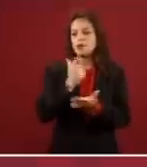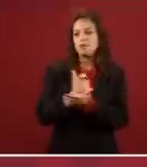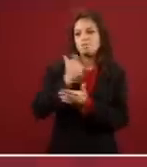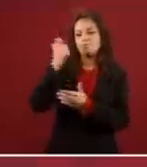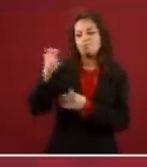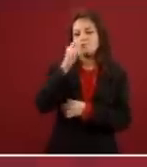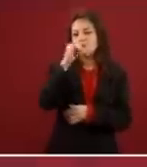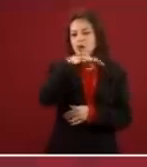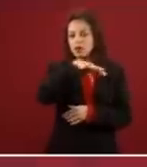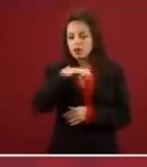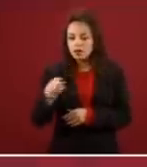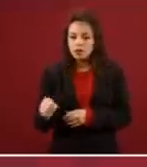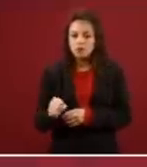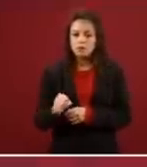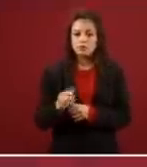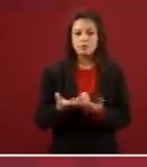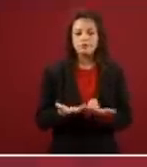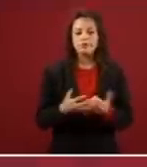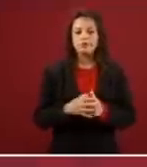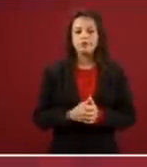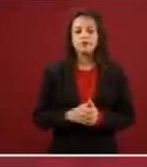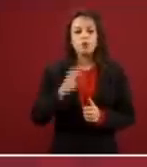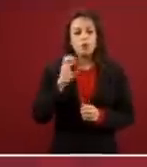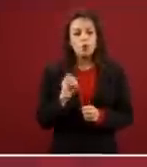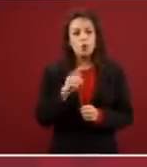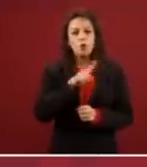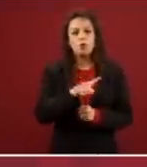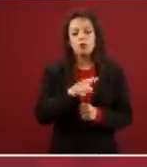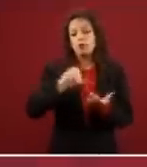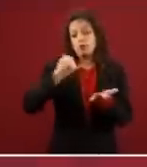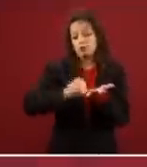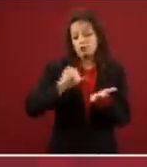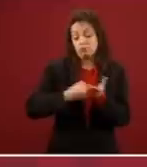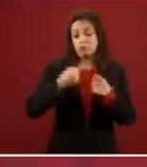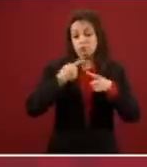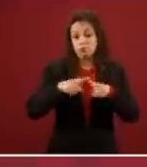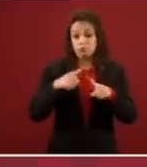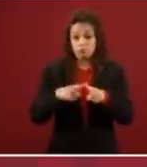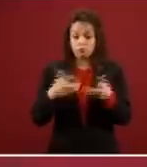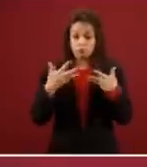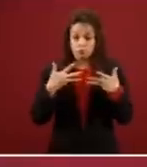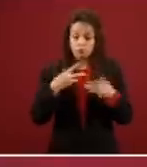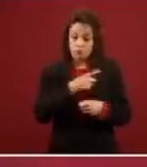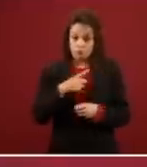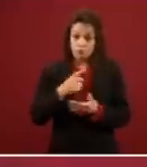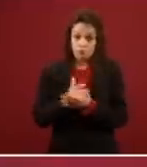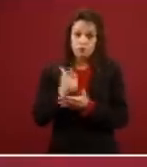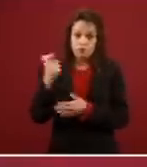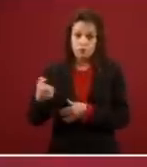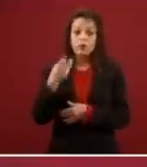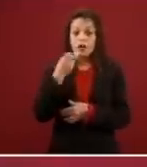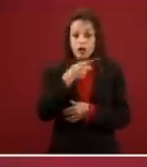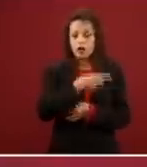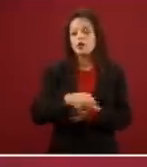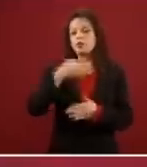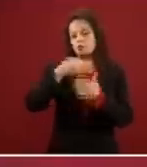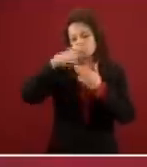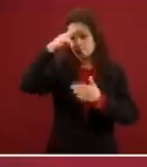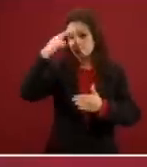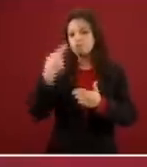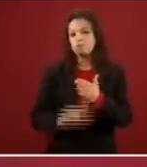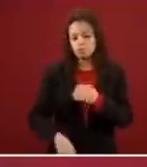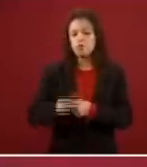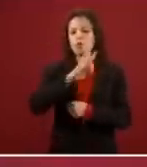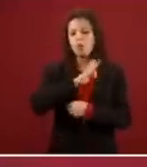de seguridad social o estos impuestos que se generan, pueden caer en delincuencia organizada y pueden ir a